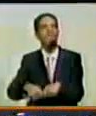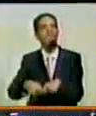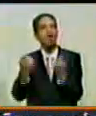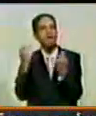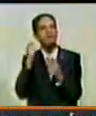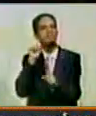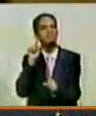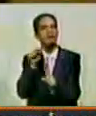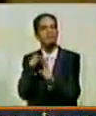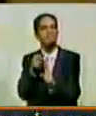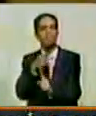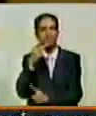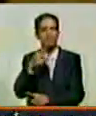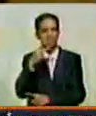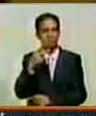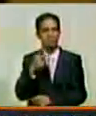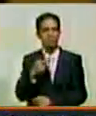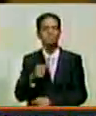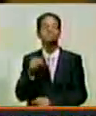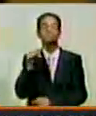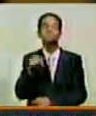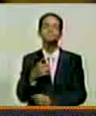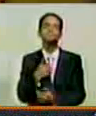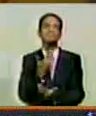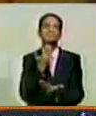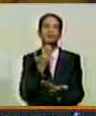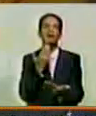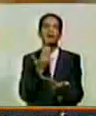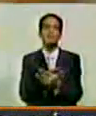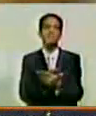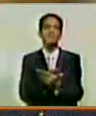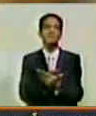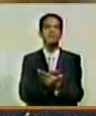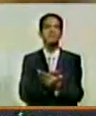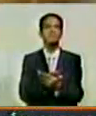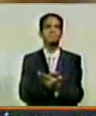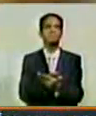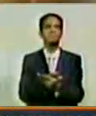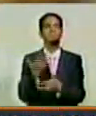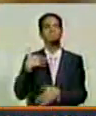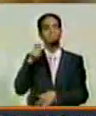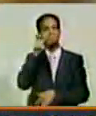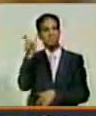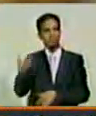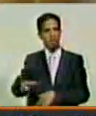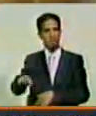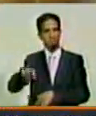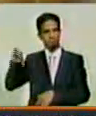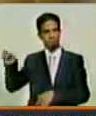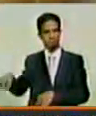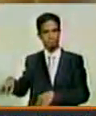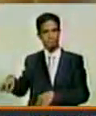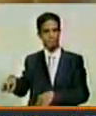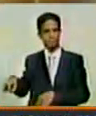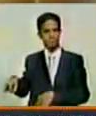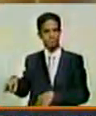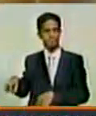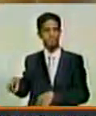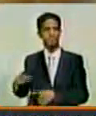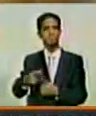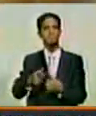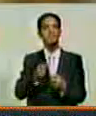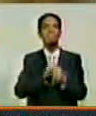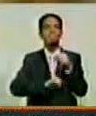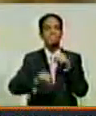políticos. Aquí yo quiero agradecer al Fiscal General de la República, miembro de esta comisión, al Defensor